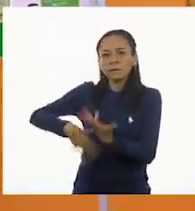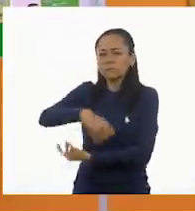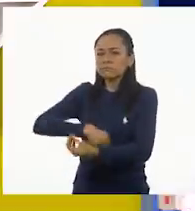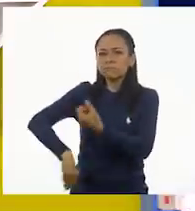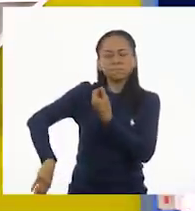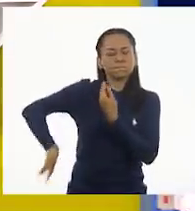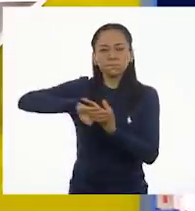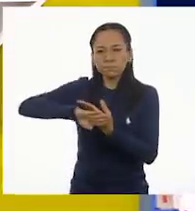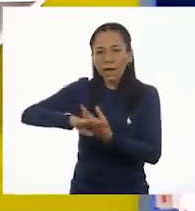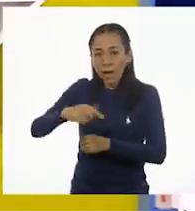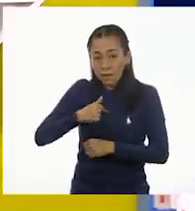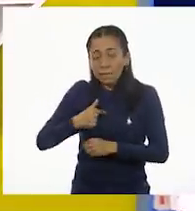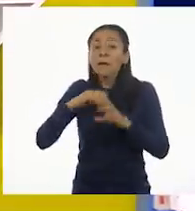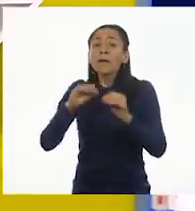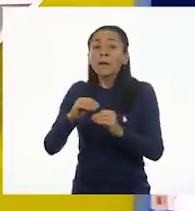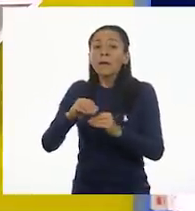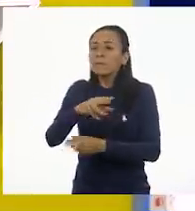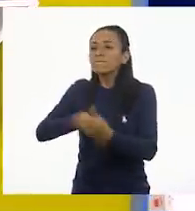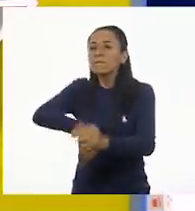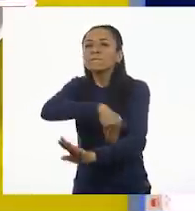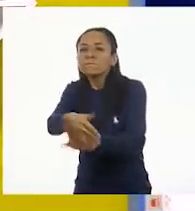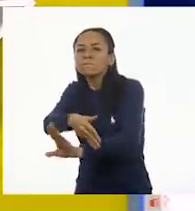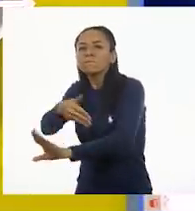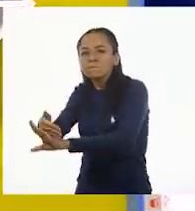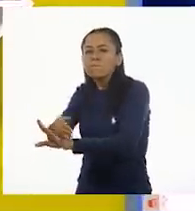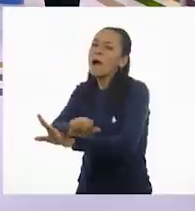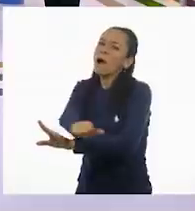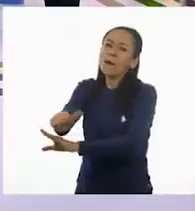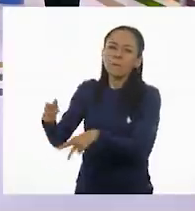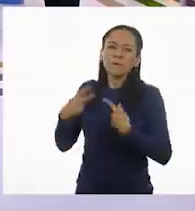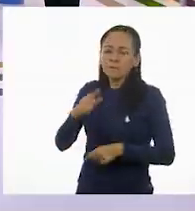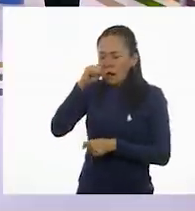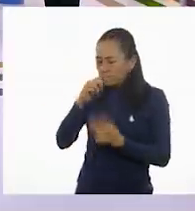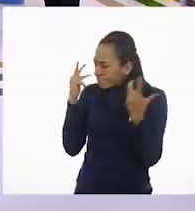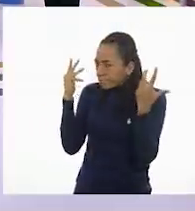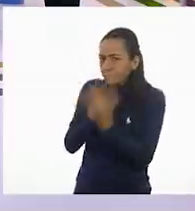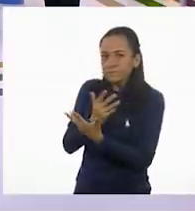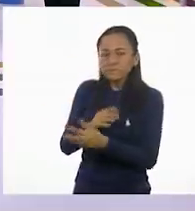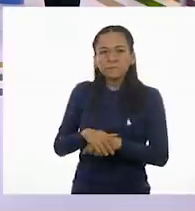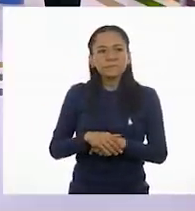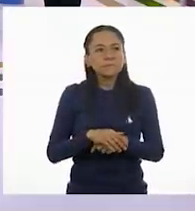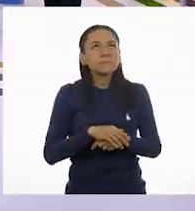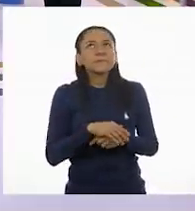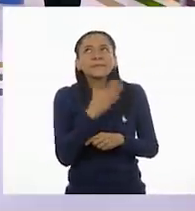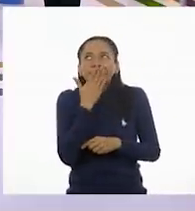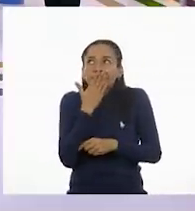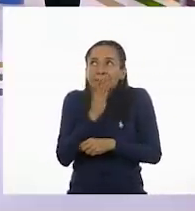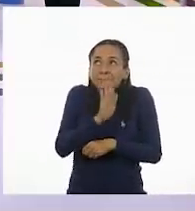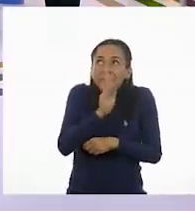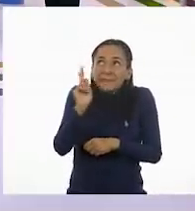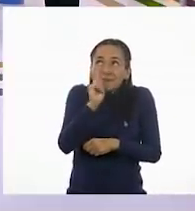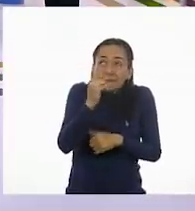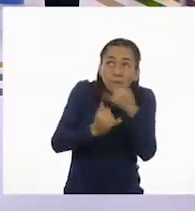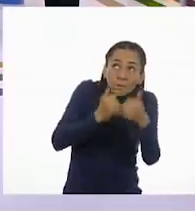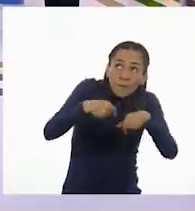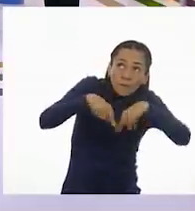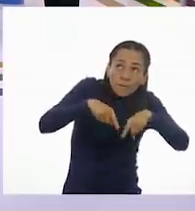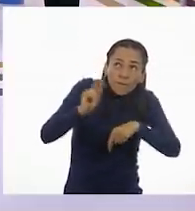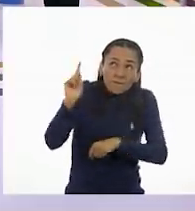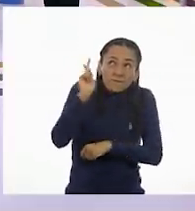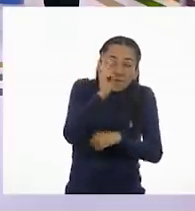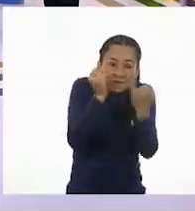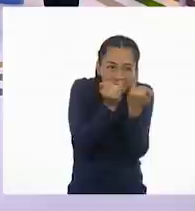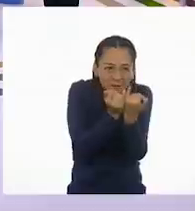otras personas. Okay. ¡Wow! Es como verde. Cuando se juega fútbol, ¿verdad? ¡Ah, exacto! Cierto. La roja es como